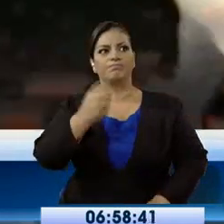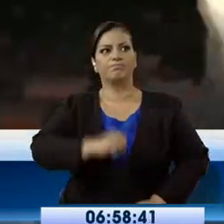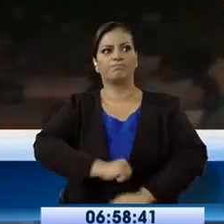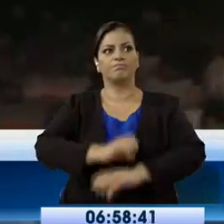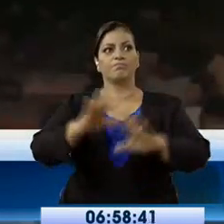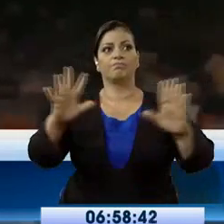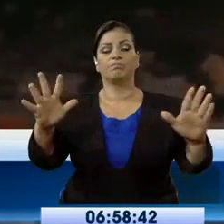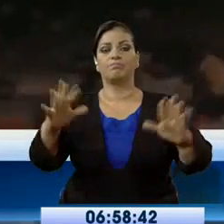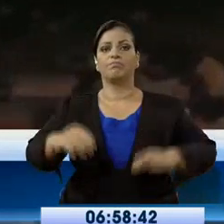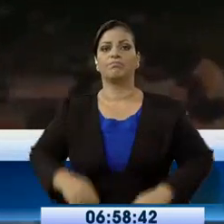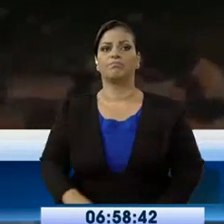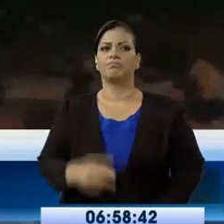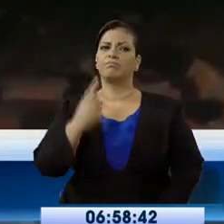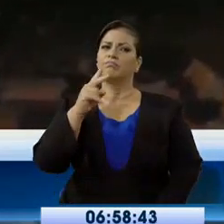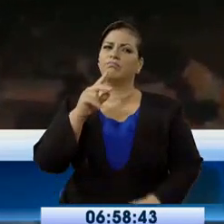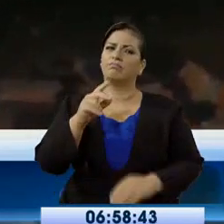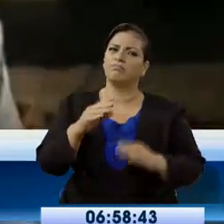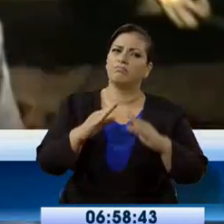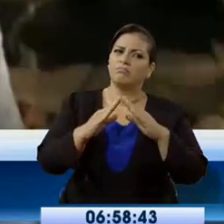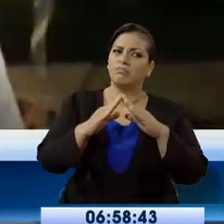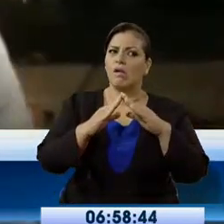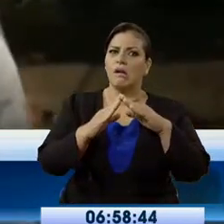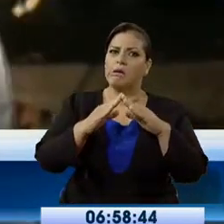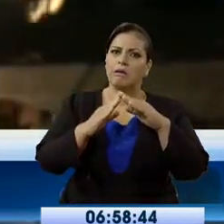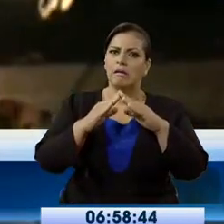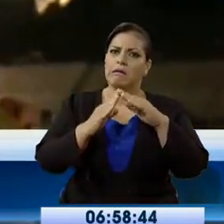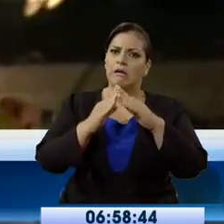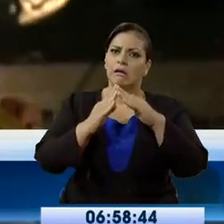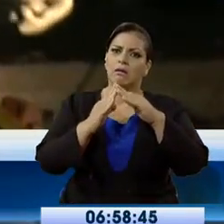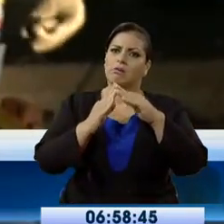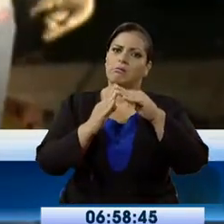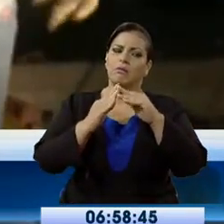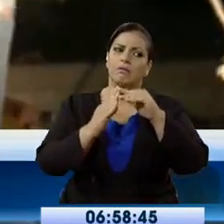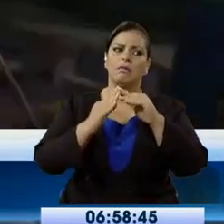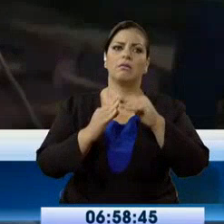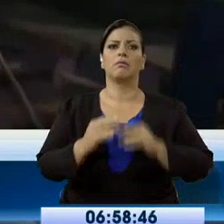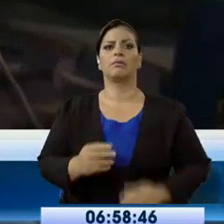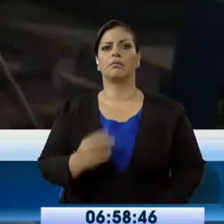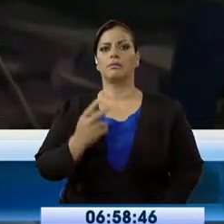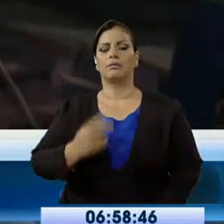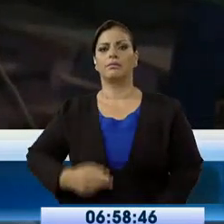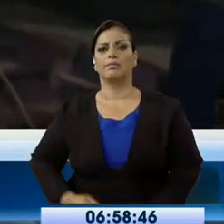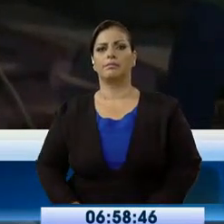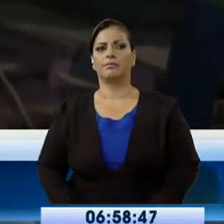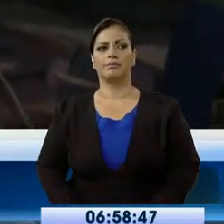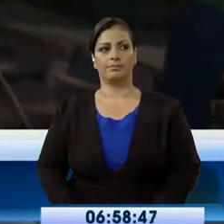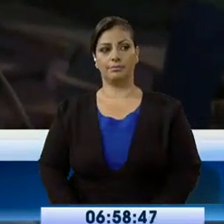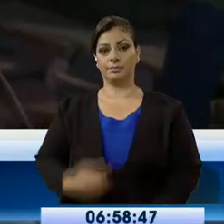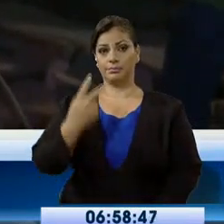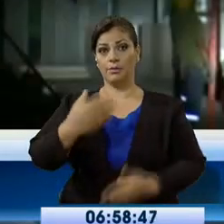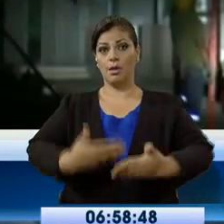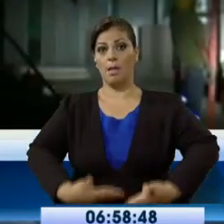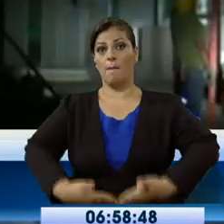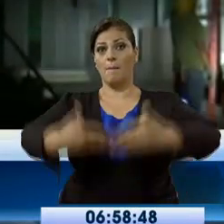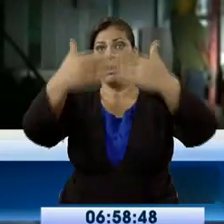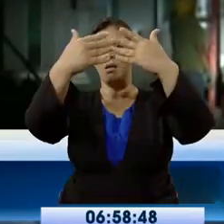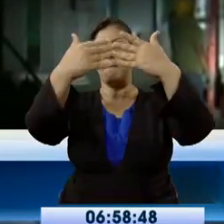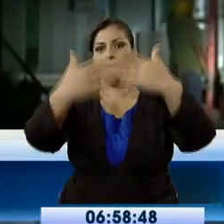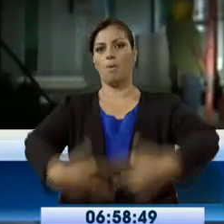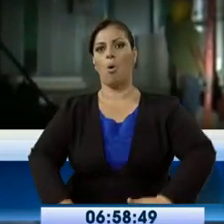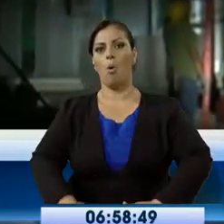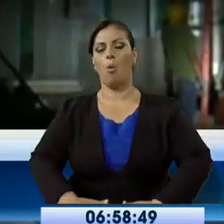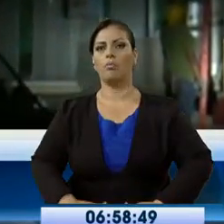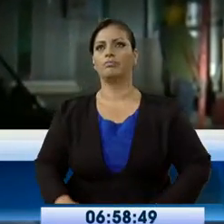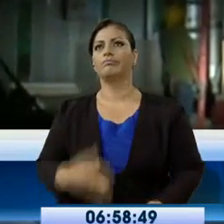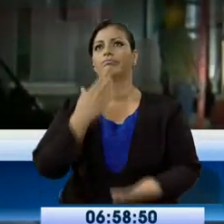viviendas, obviamente ante el temor de que se pudiera presentar así un sismo es. De mayor intensidad. Ese creo que es el problema de la pared caída. Gracias a Dios, doctor,